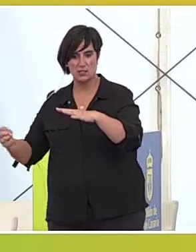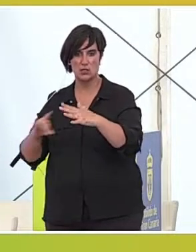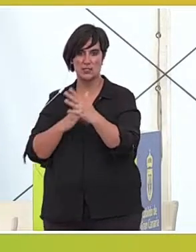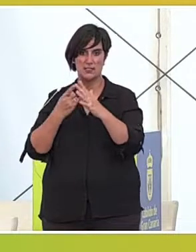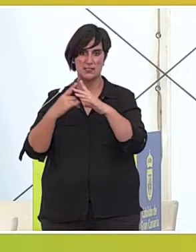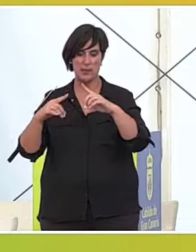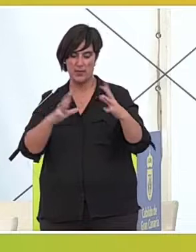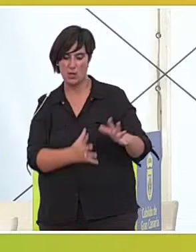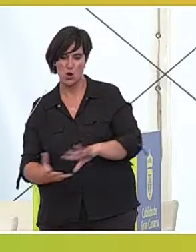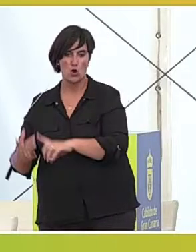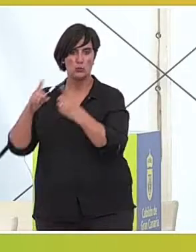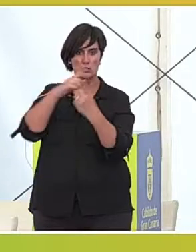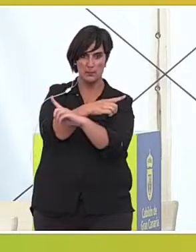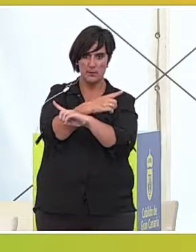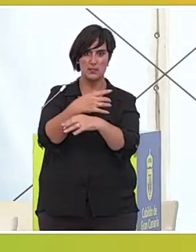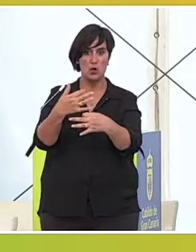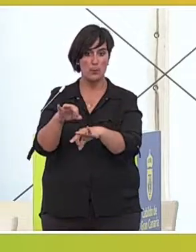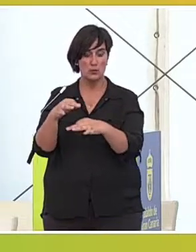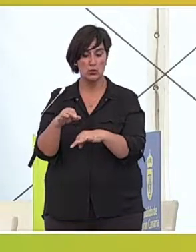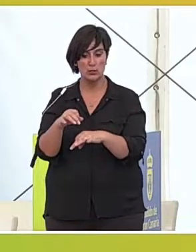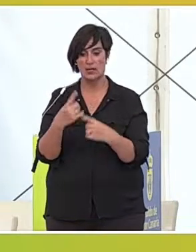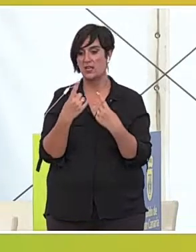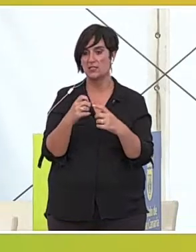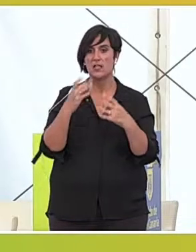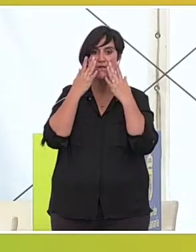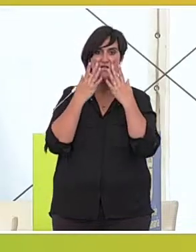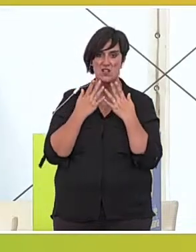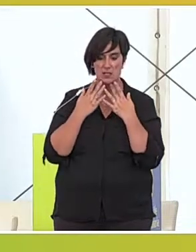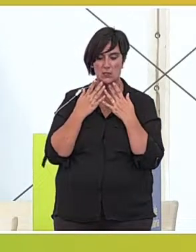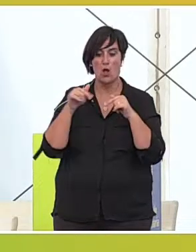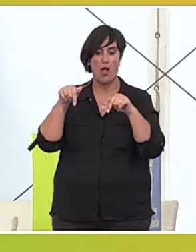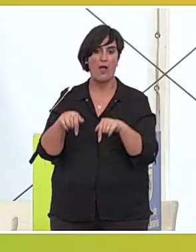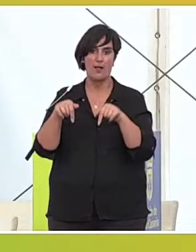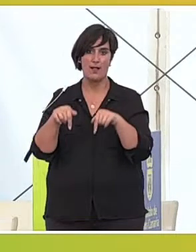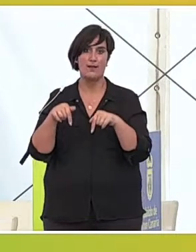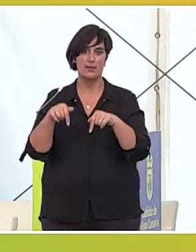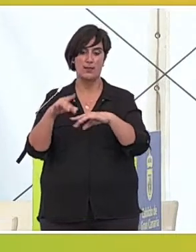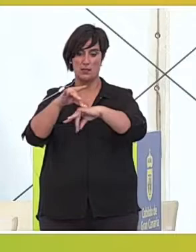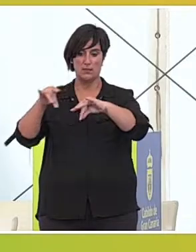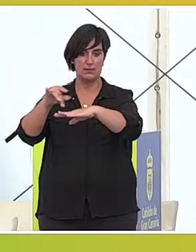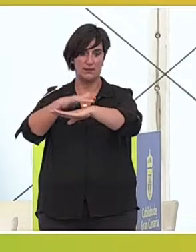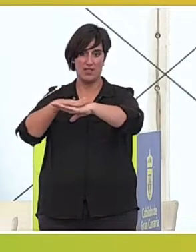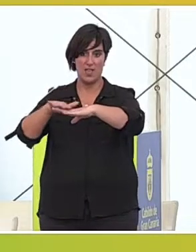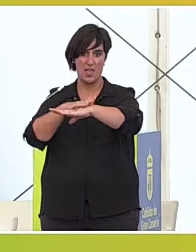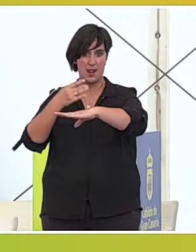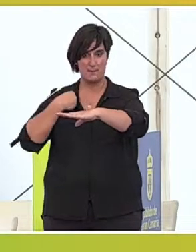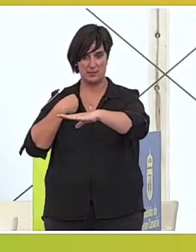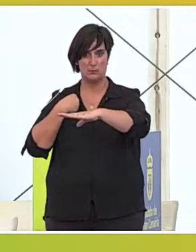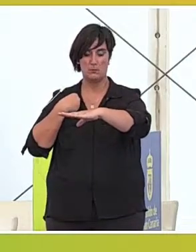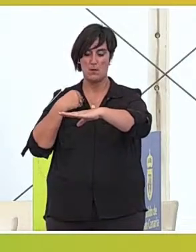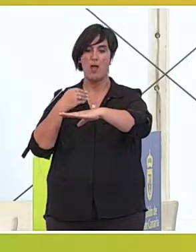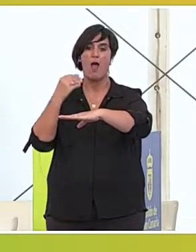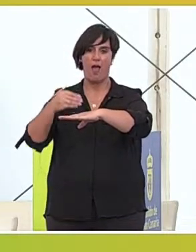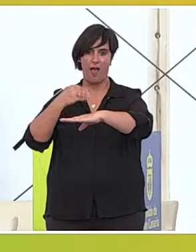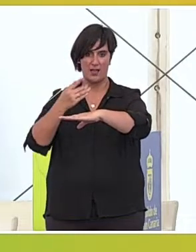ósmosis inversa convencional que requeriría una filtración. Pues aquí sería nuestro terreno el que haría